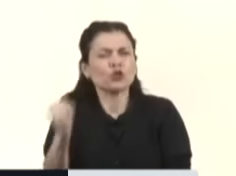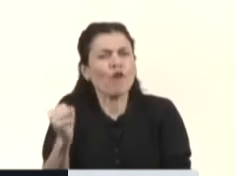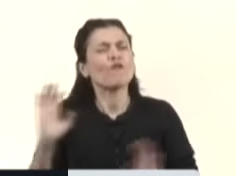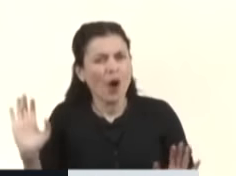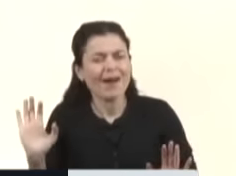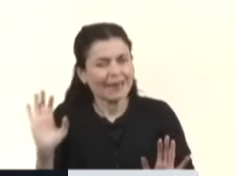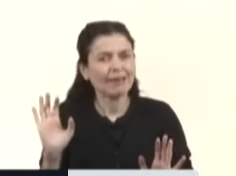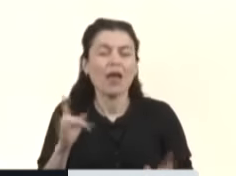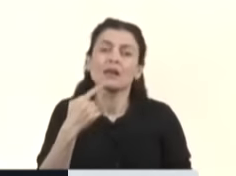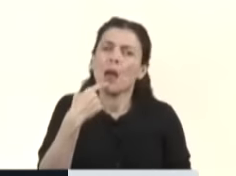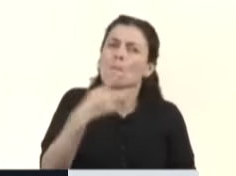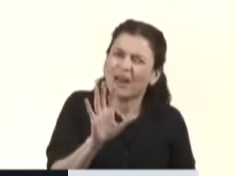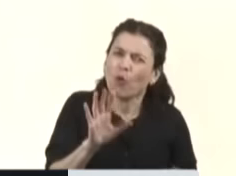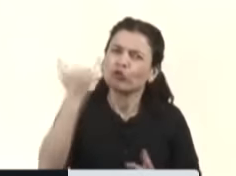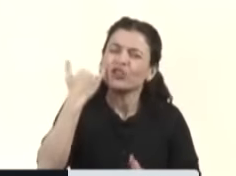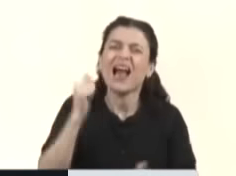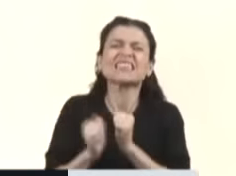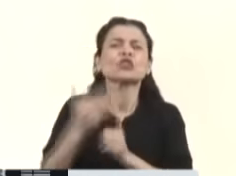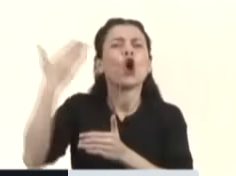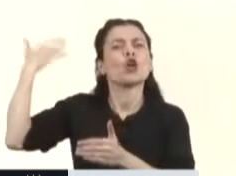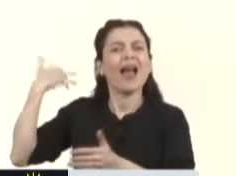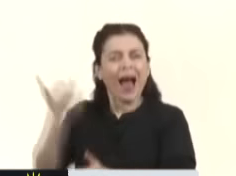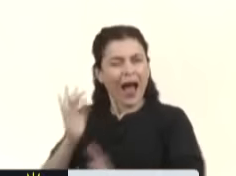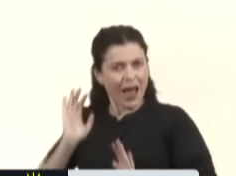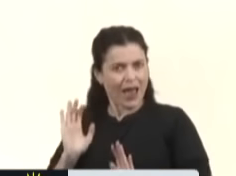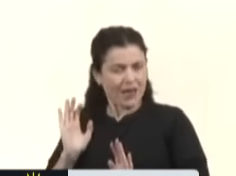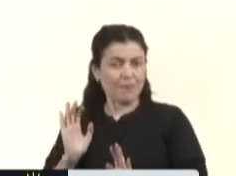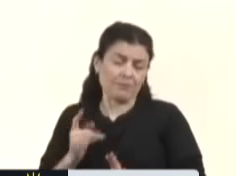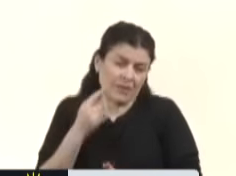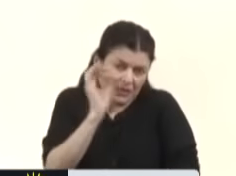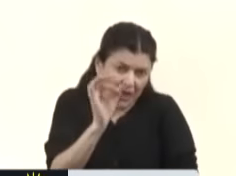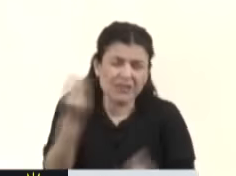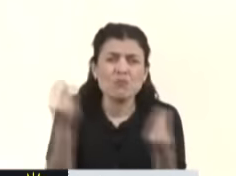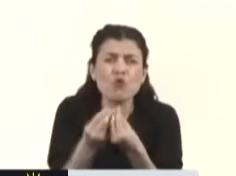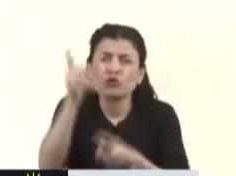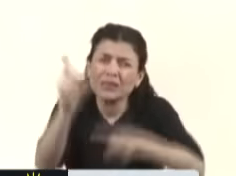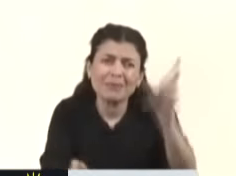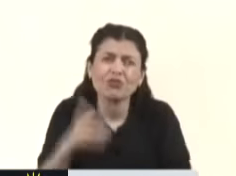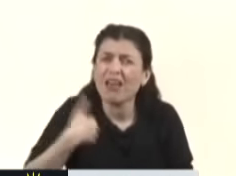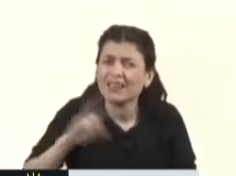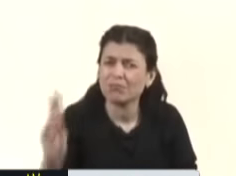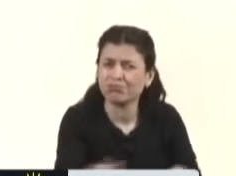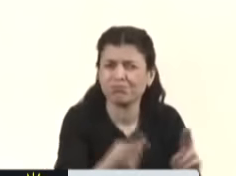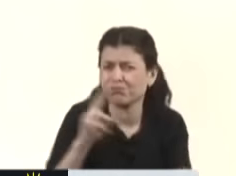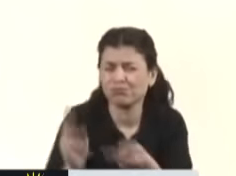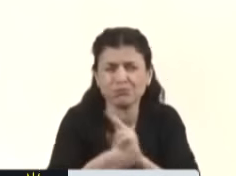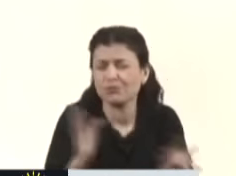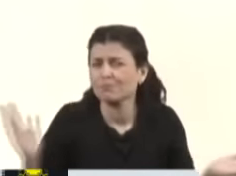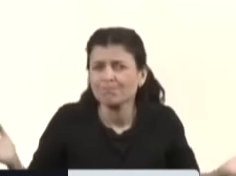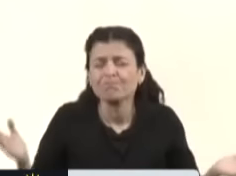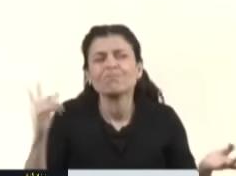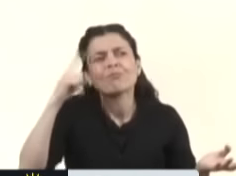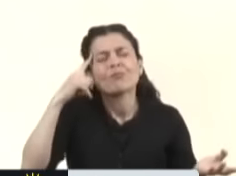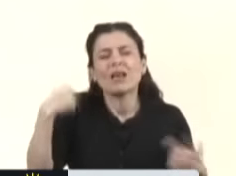estos antecedentes en los cuales perdieron la vida muchísimos conciudadanos no llevan a de alguna manera a